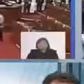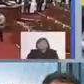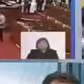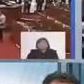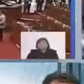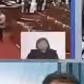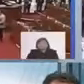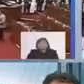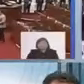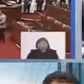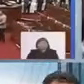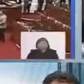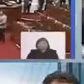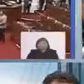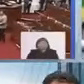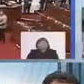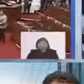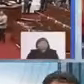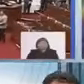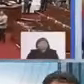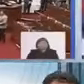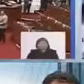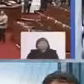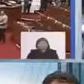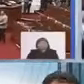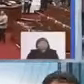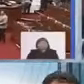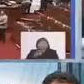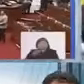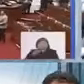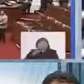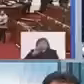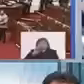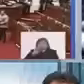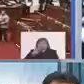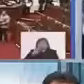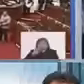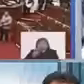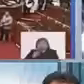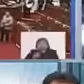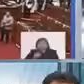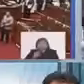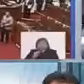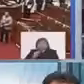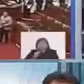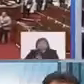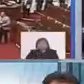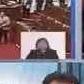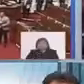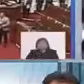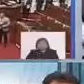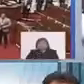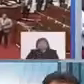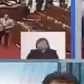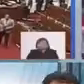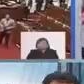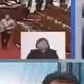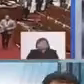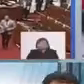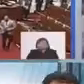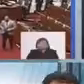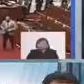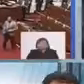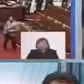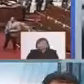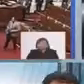apoyo, pero la gran mayoría de la ciudadanía están saliendo a las calles. Esa es un poco la reacción que se ven a través de las redes